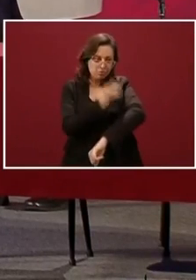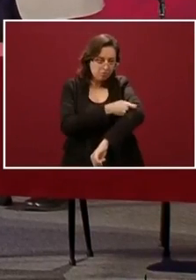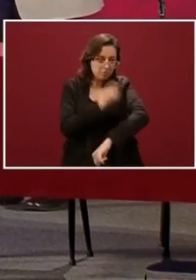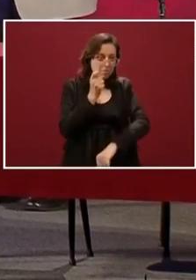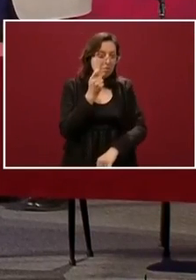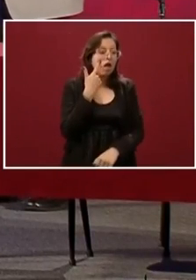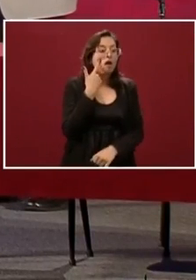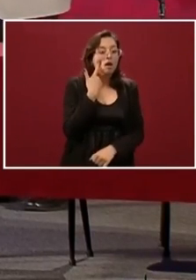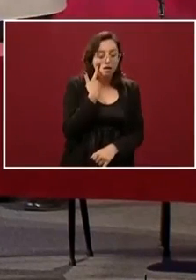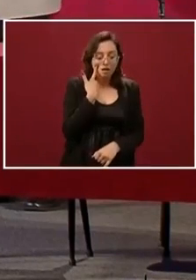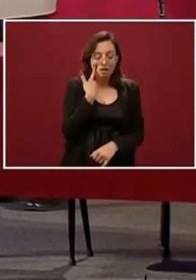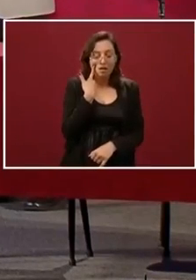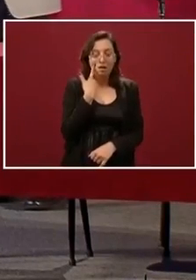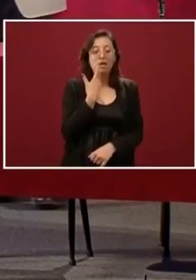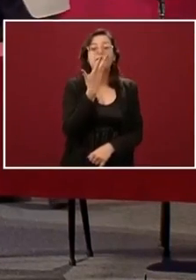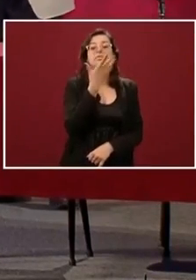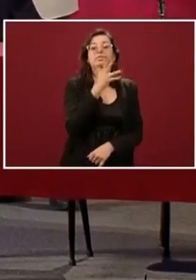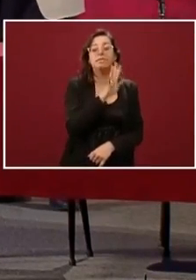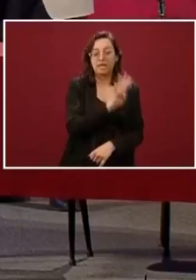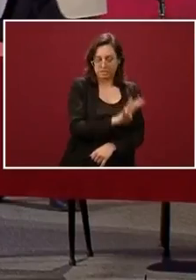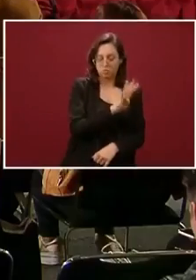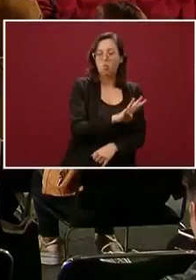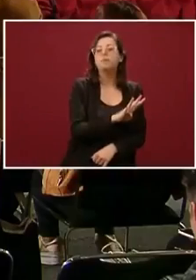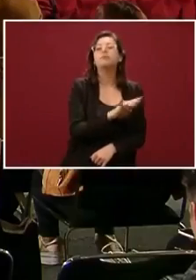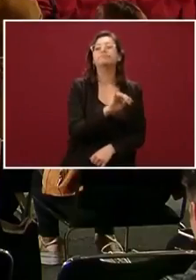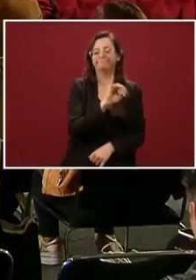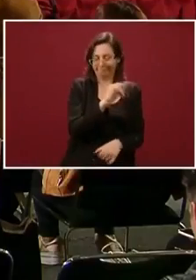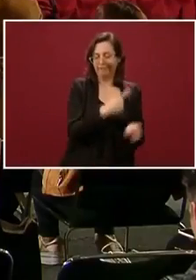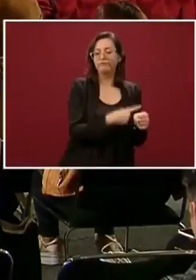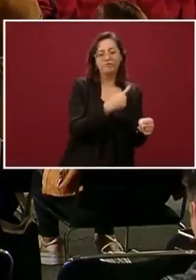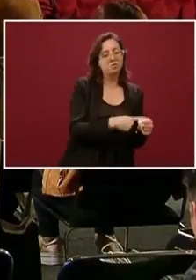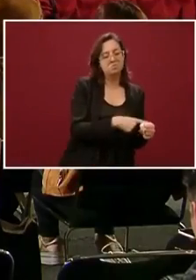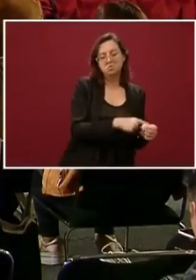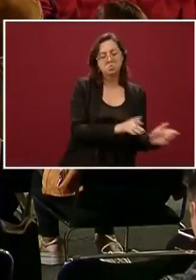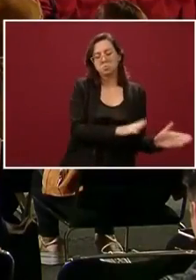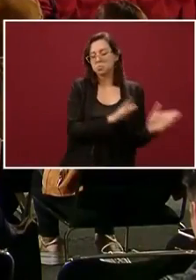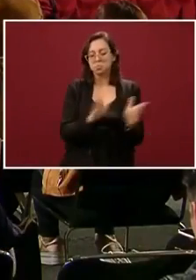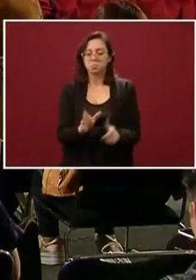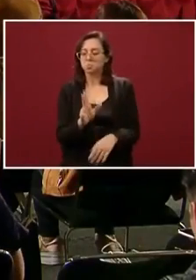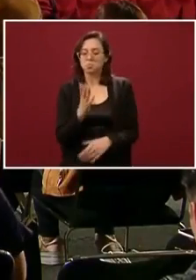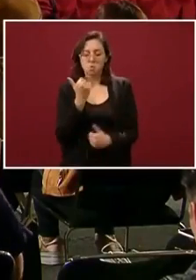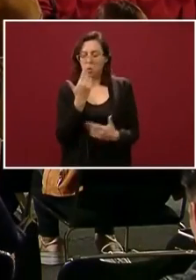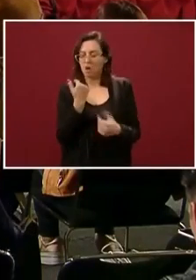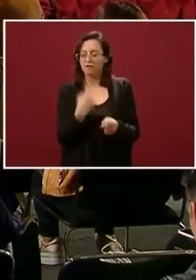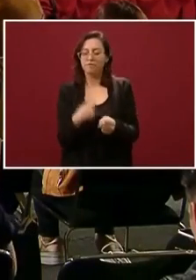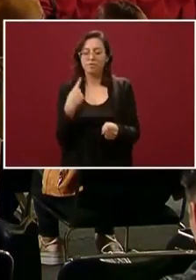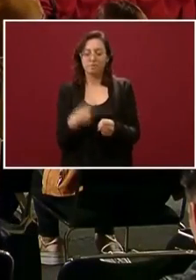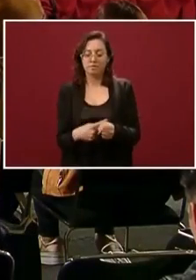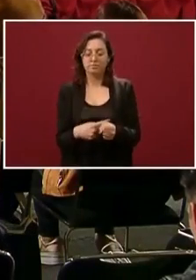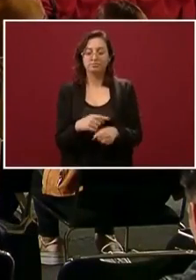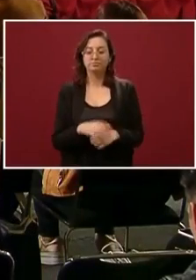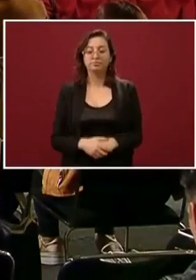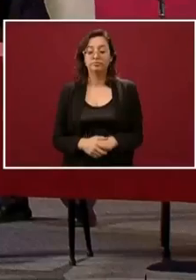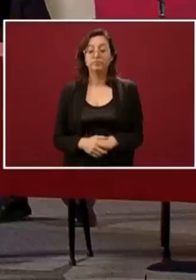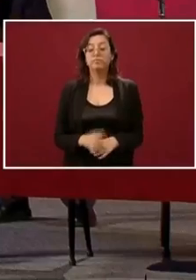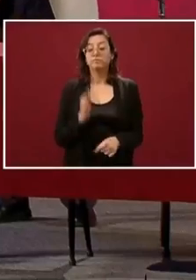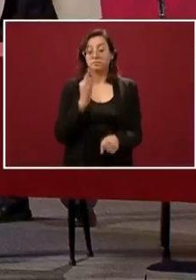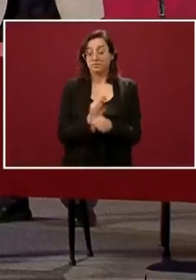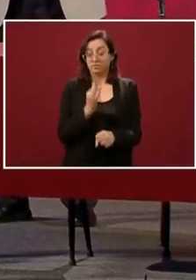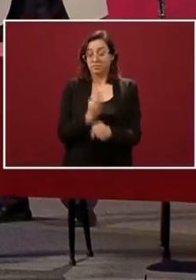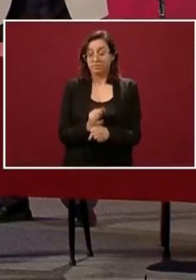confirmatoria, confirmándose 19. Entonces, al día de hoy tenemos, dentro de los casos confirmados, tenemos